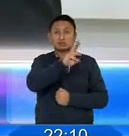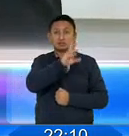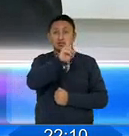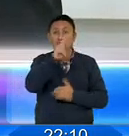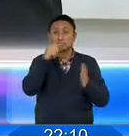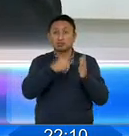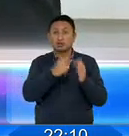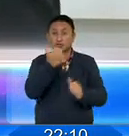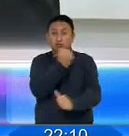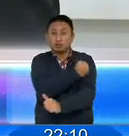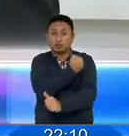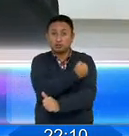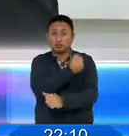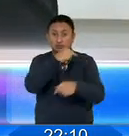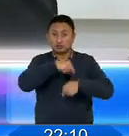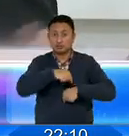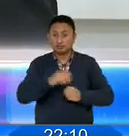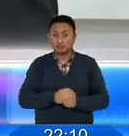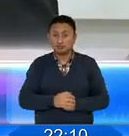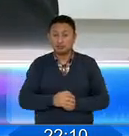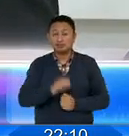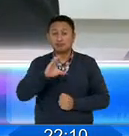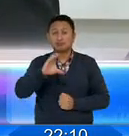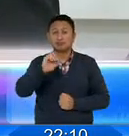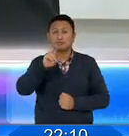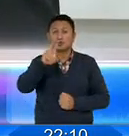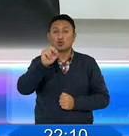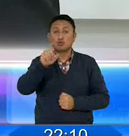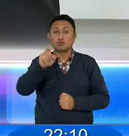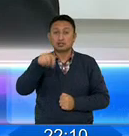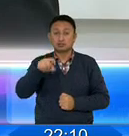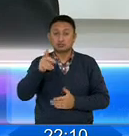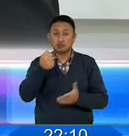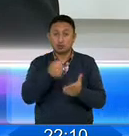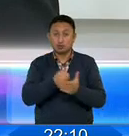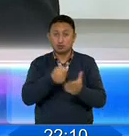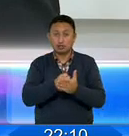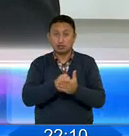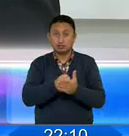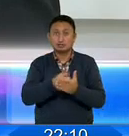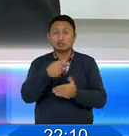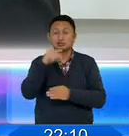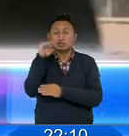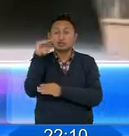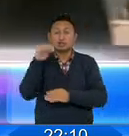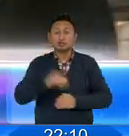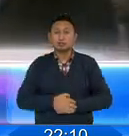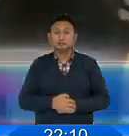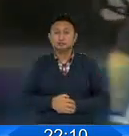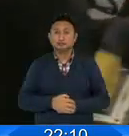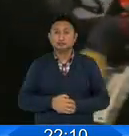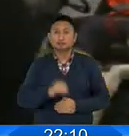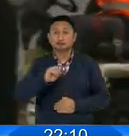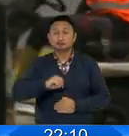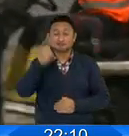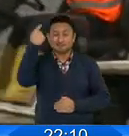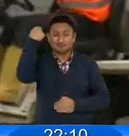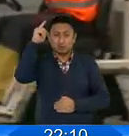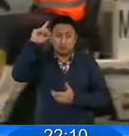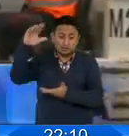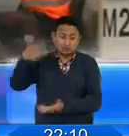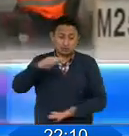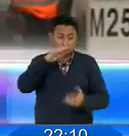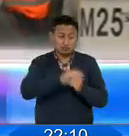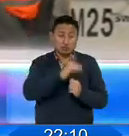que vienen a través del mecanismo COVAX, adquiridas por el Estado ecuatoriano. Además de estas miles de dosis, se espera que